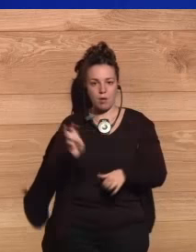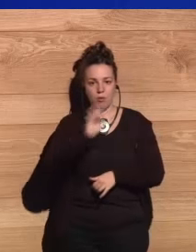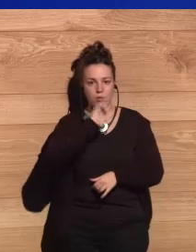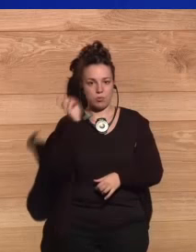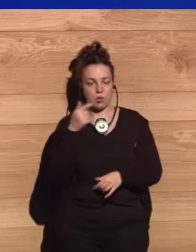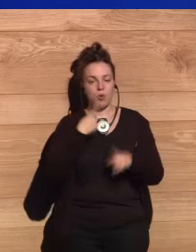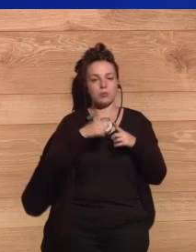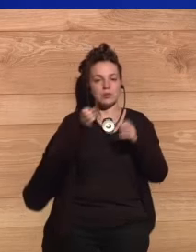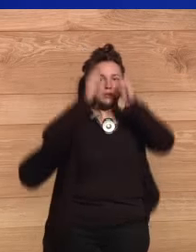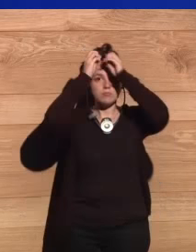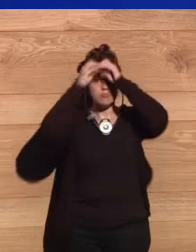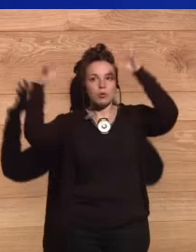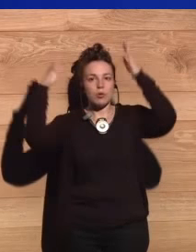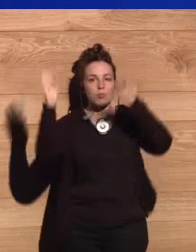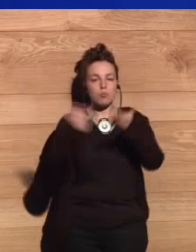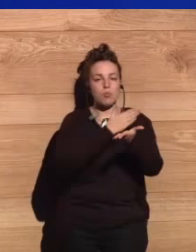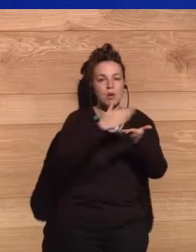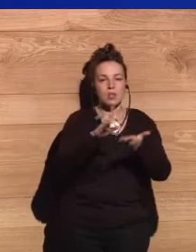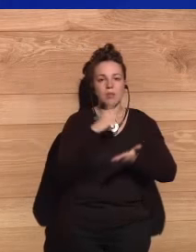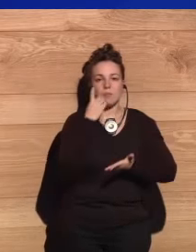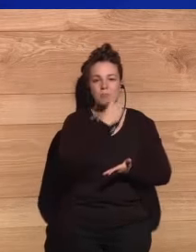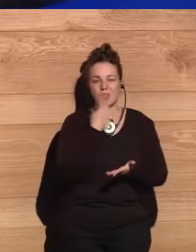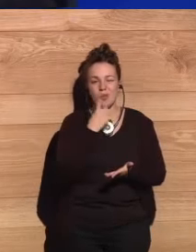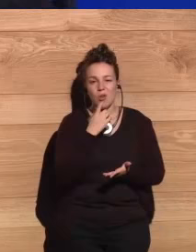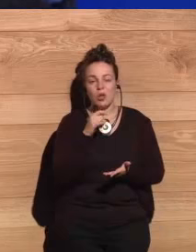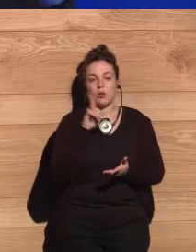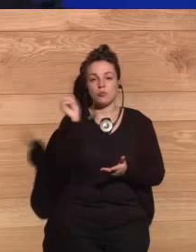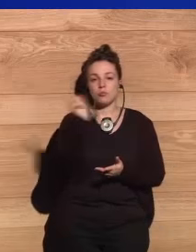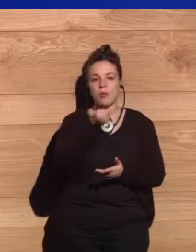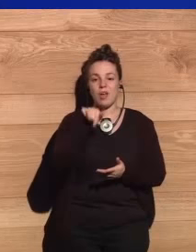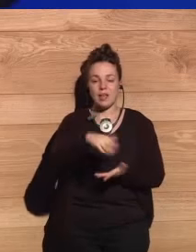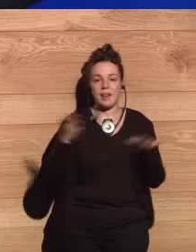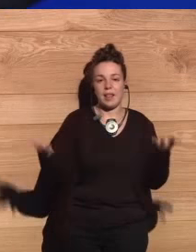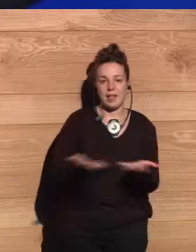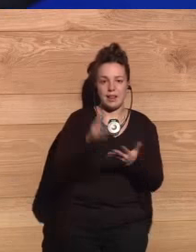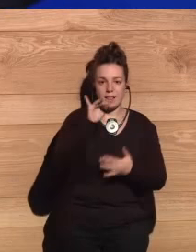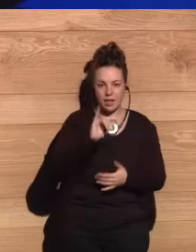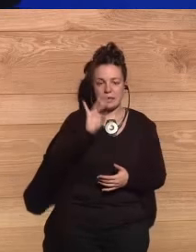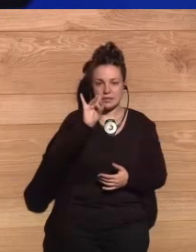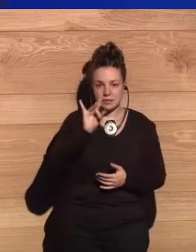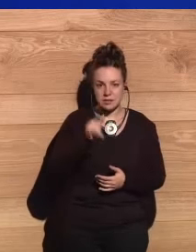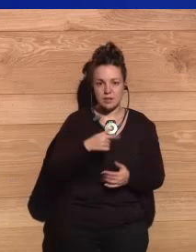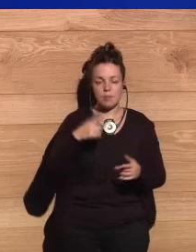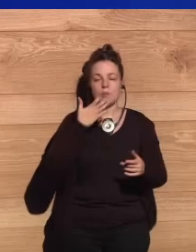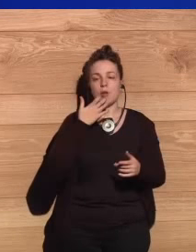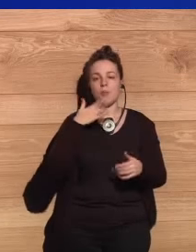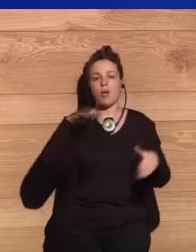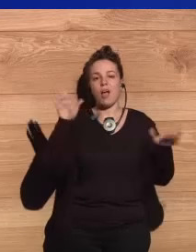lo imaginario, poético, mitológico. No, ahí había ligereza, sí. Las